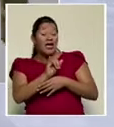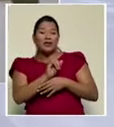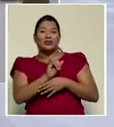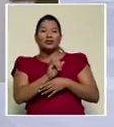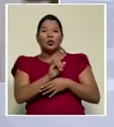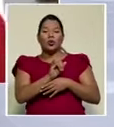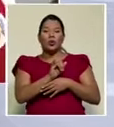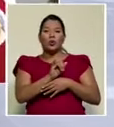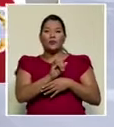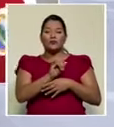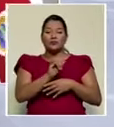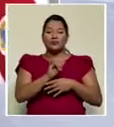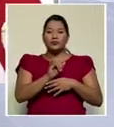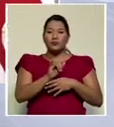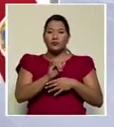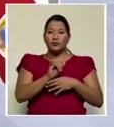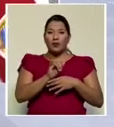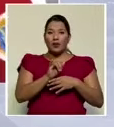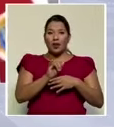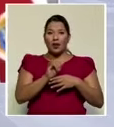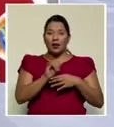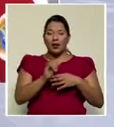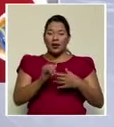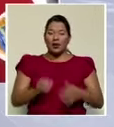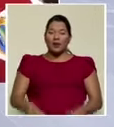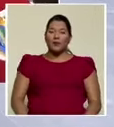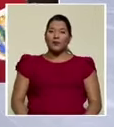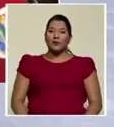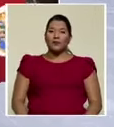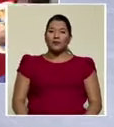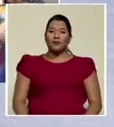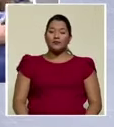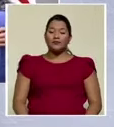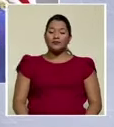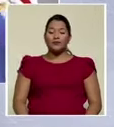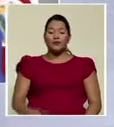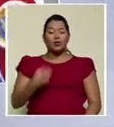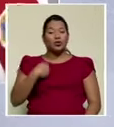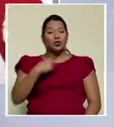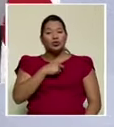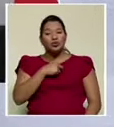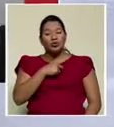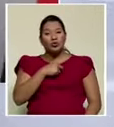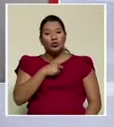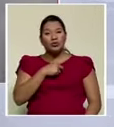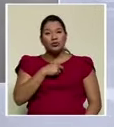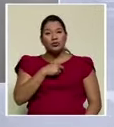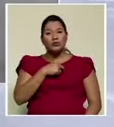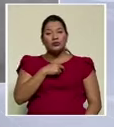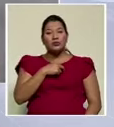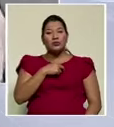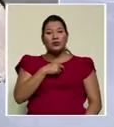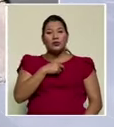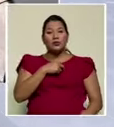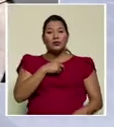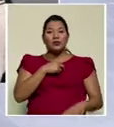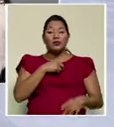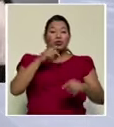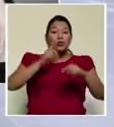una consideración, digamos, ya de orden colegiado, pero también hay que, no se puede